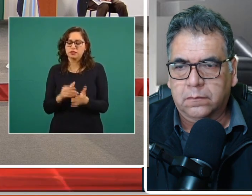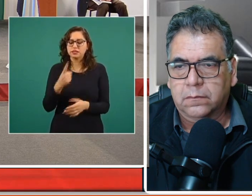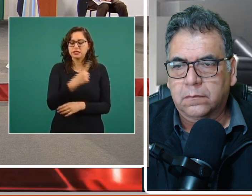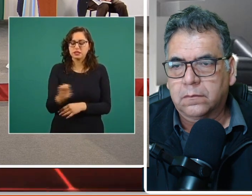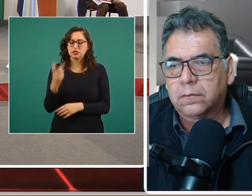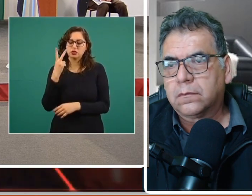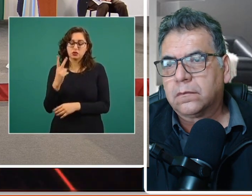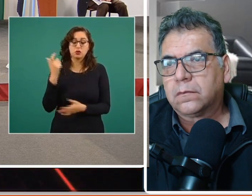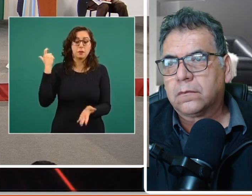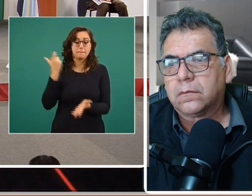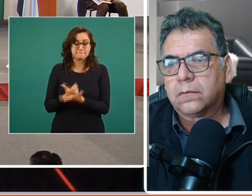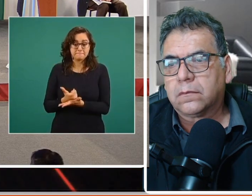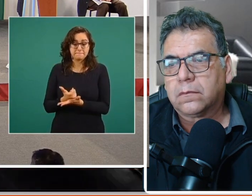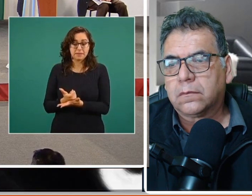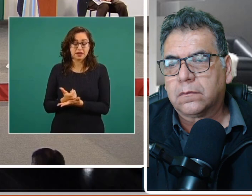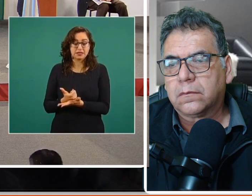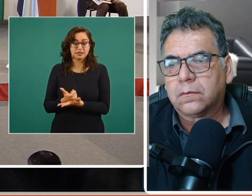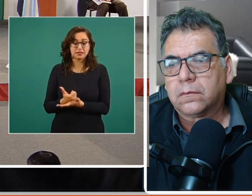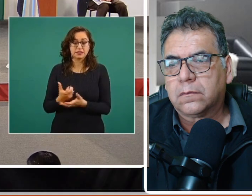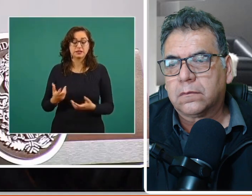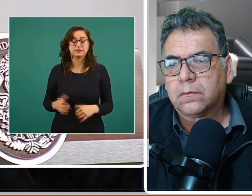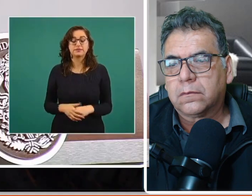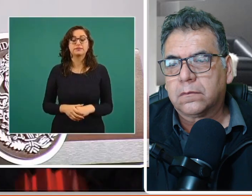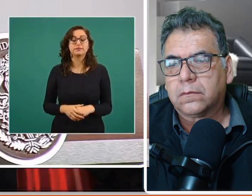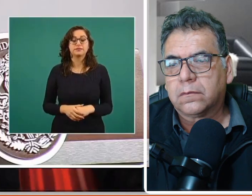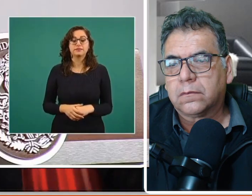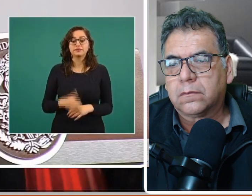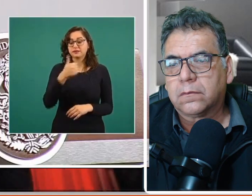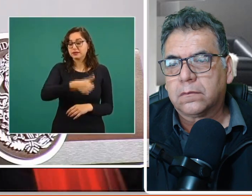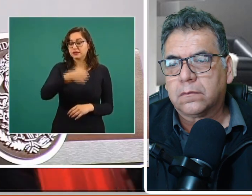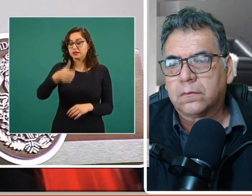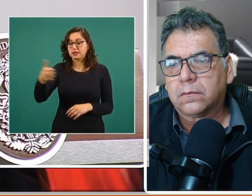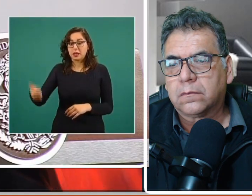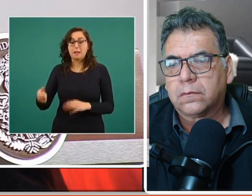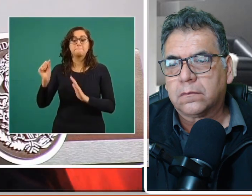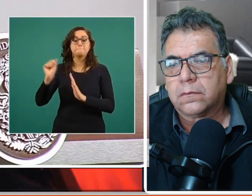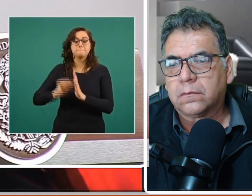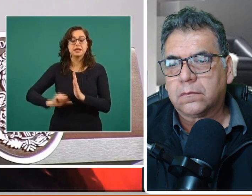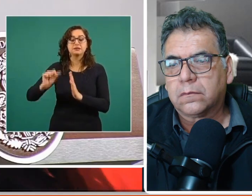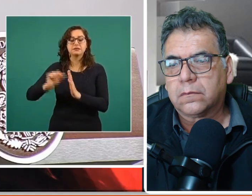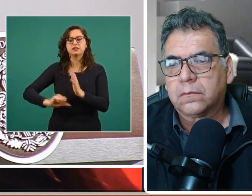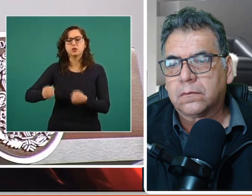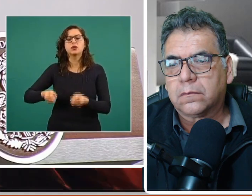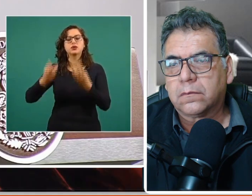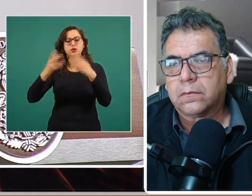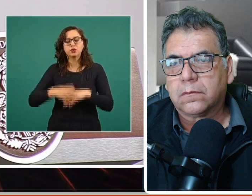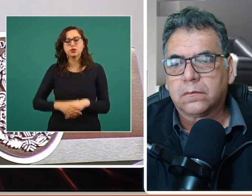921,102 pesos en un gasto por PPL al mes de